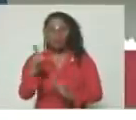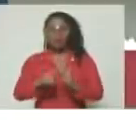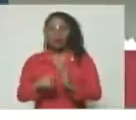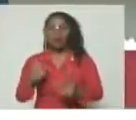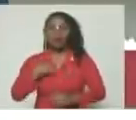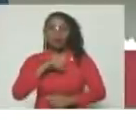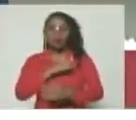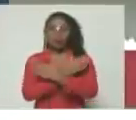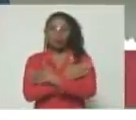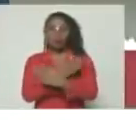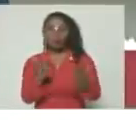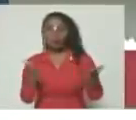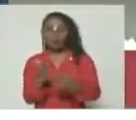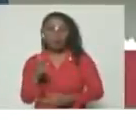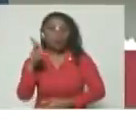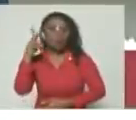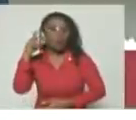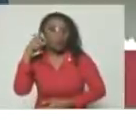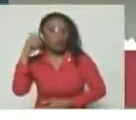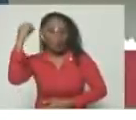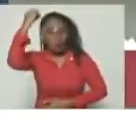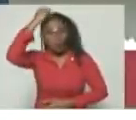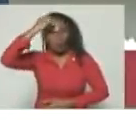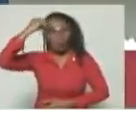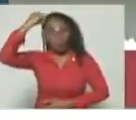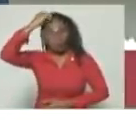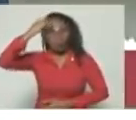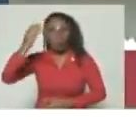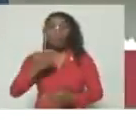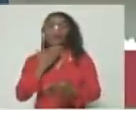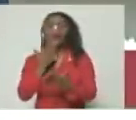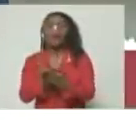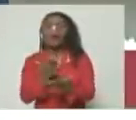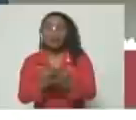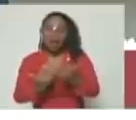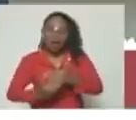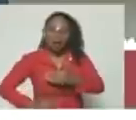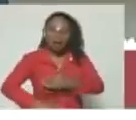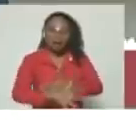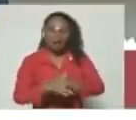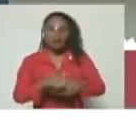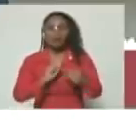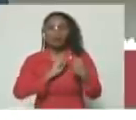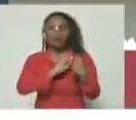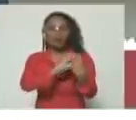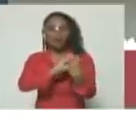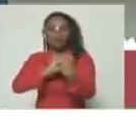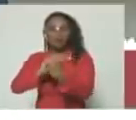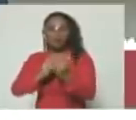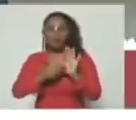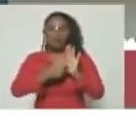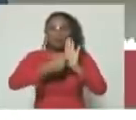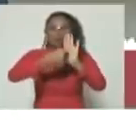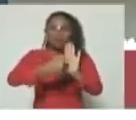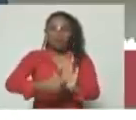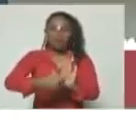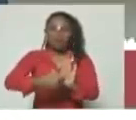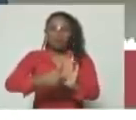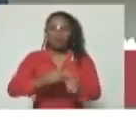de ustedes para escuchar sus opiniones, propuestas, avances, críticas, señalamientos,